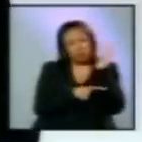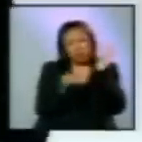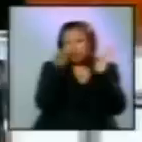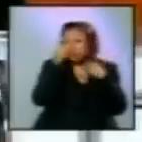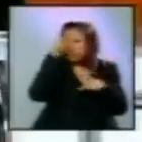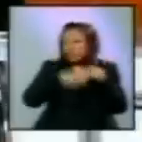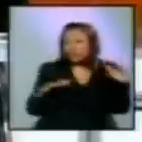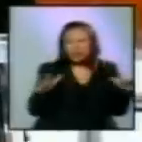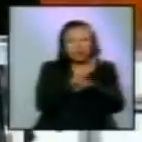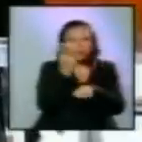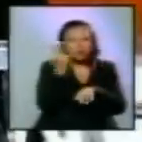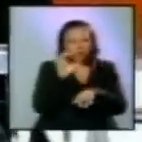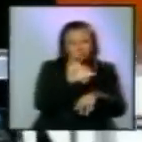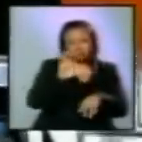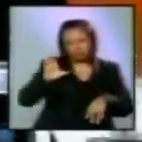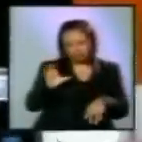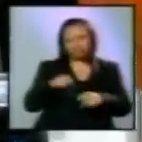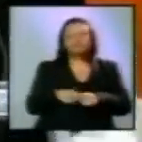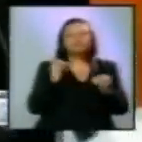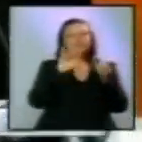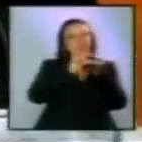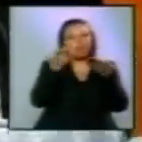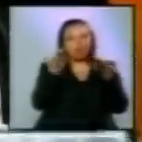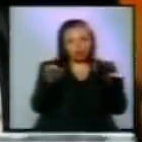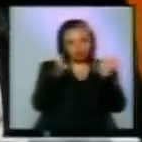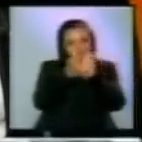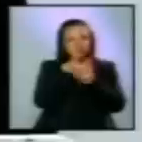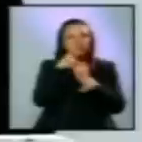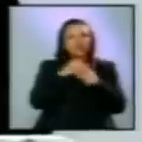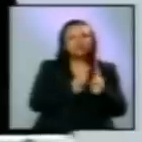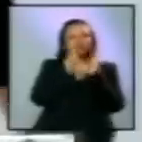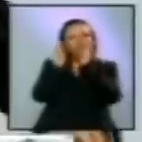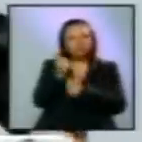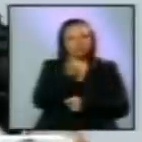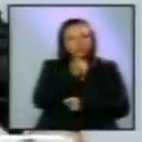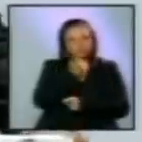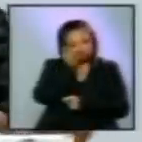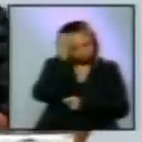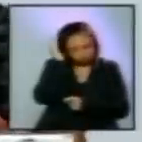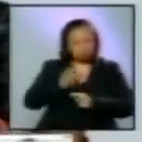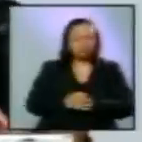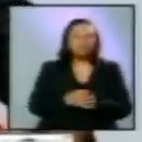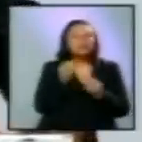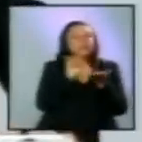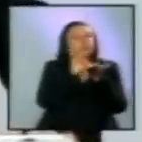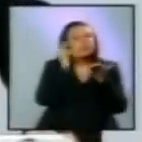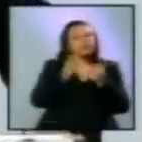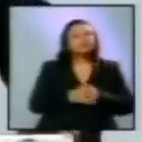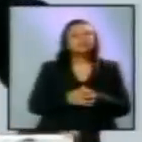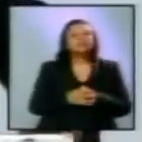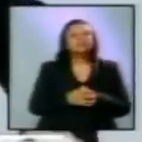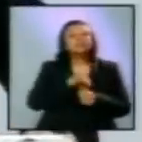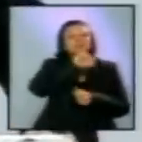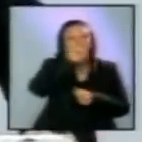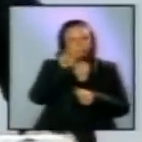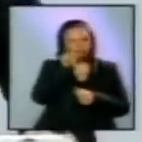hay que cambiar. Muchas gracias. Y cerramos con la contrarréplica de Enrique Peña Nieto. Muchas gracias. Josefina, vuelvo a repetir lo que